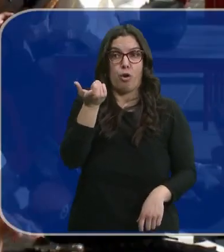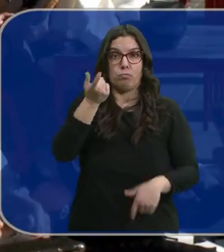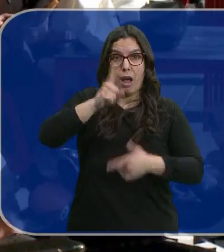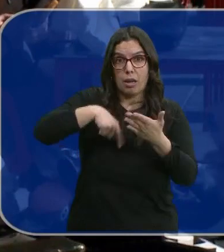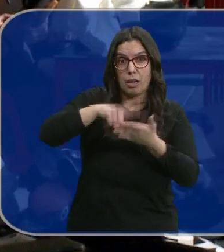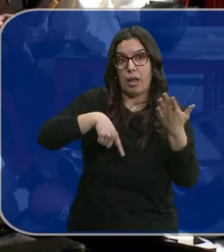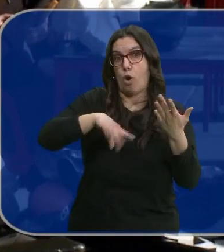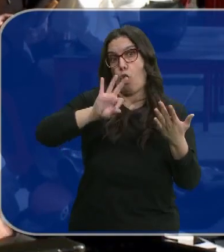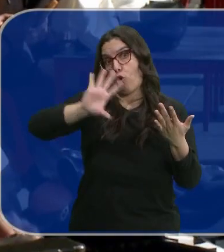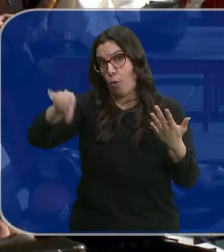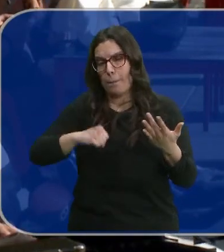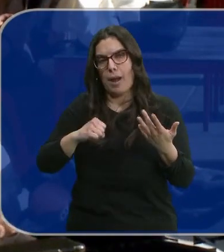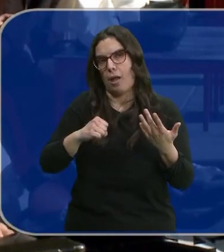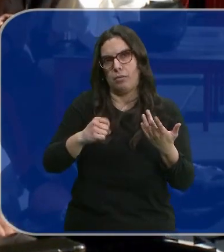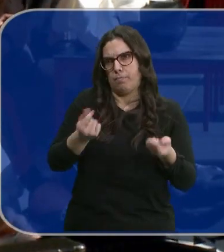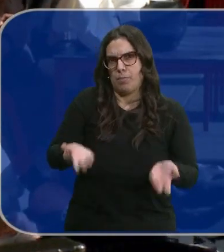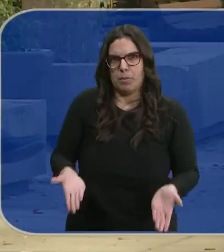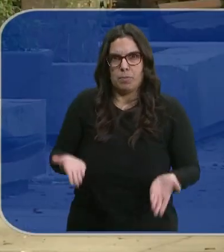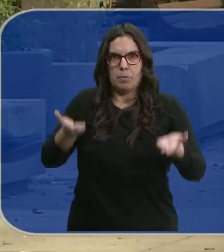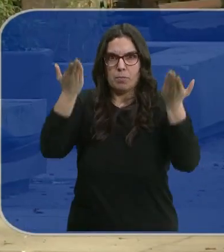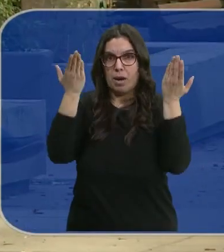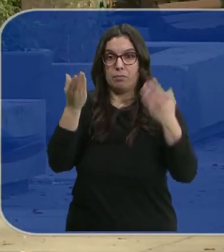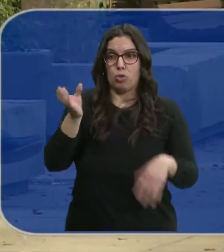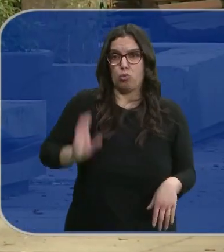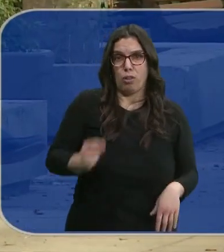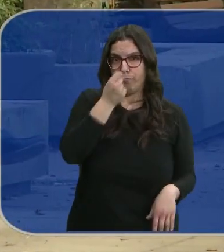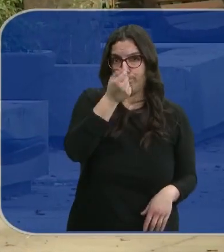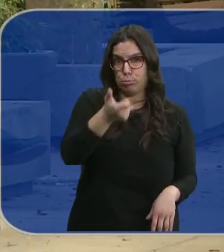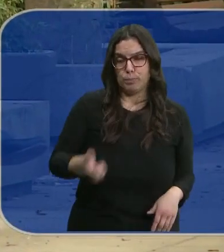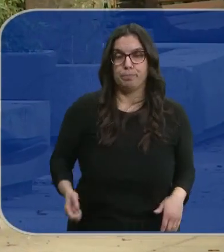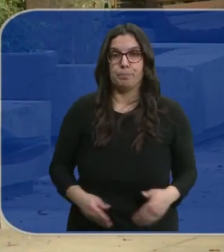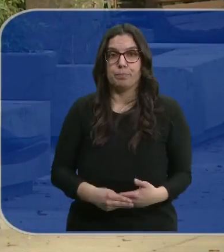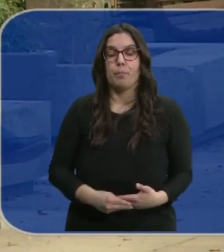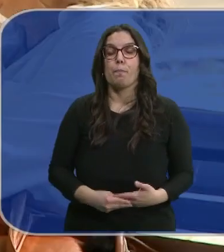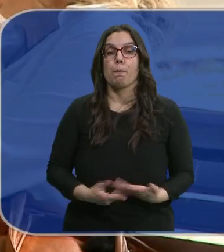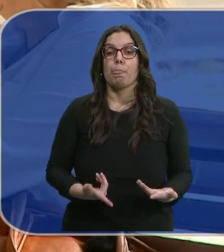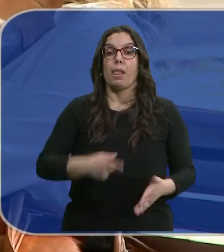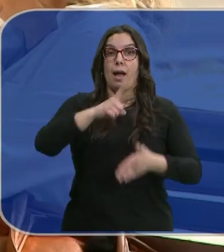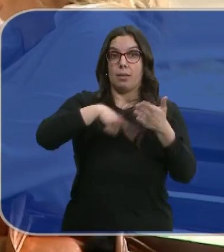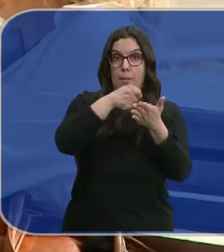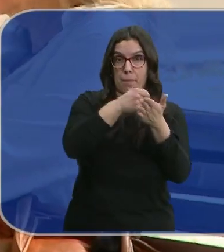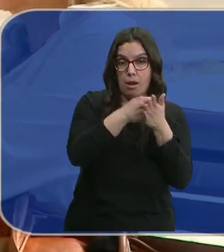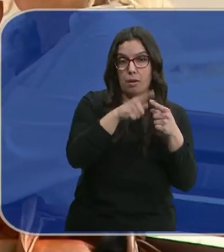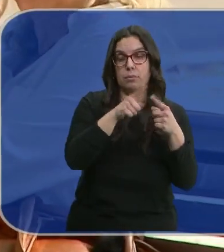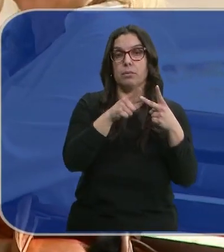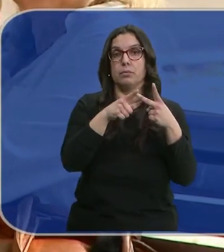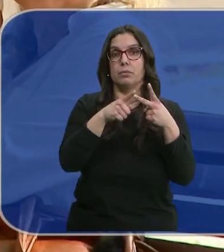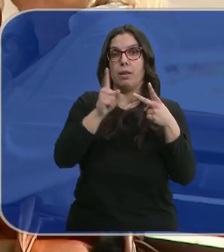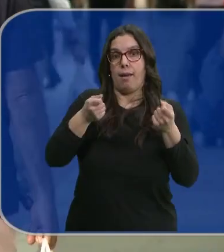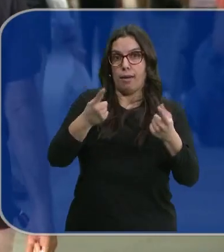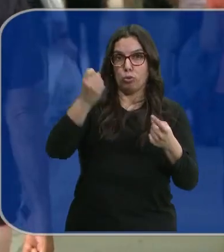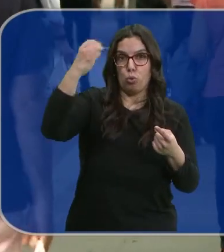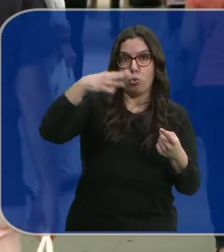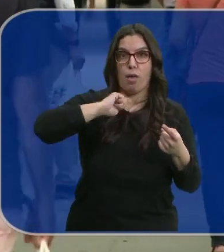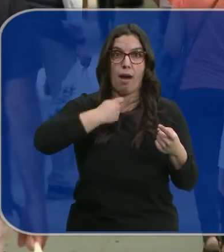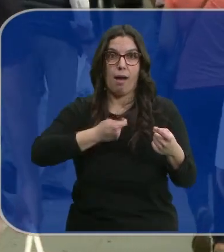alquileres o los de las compras de las viviendas han subido más que los salarios. Al pago de los alquileres se les suman los gastos de